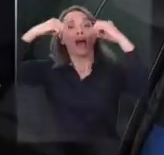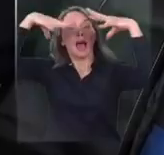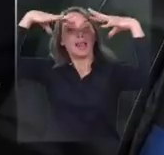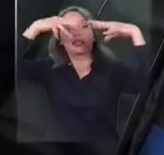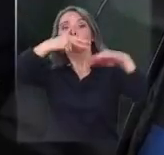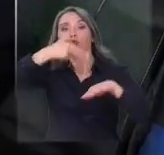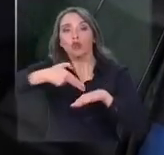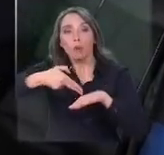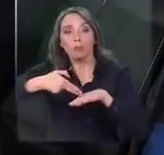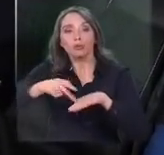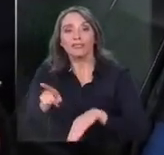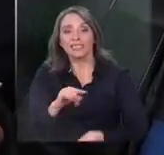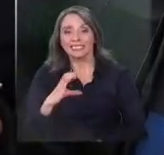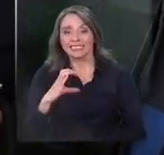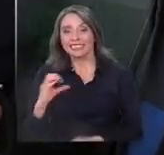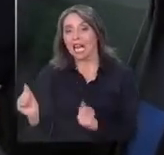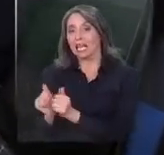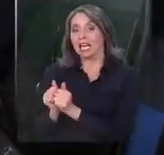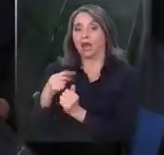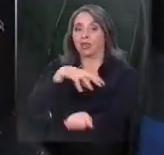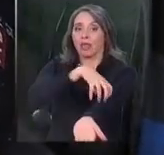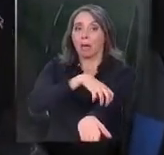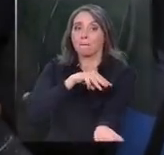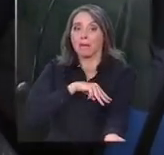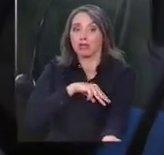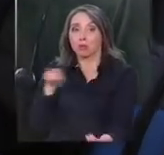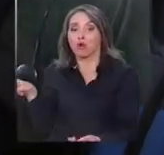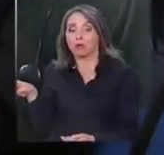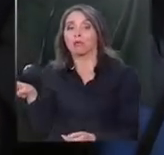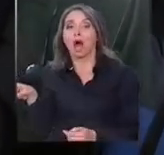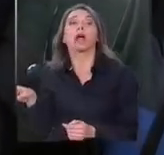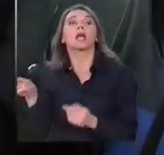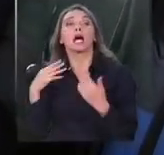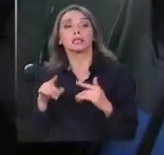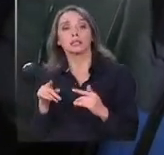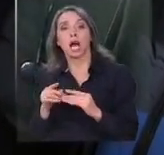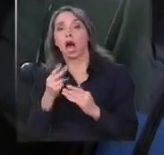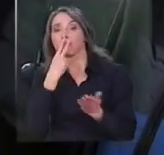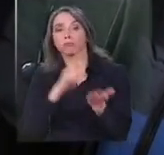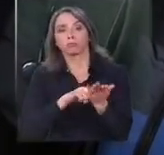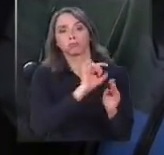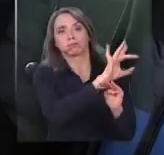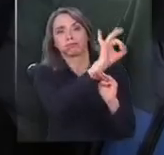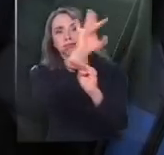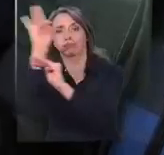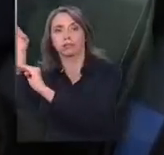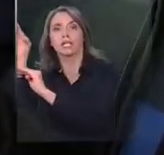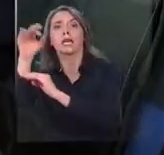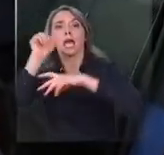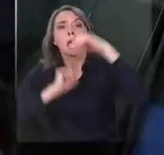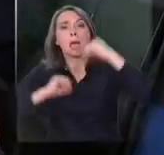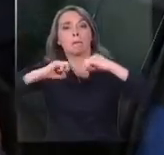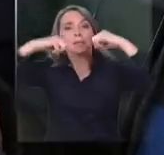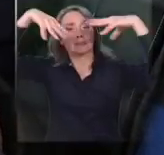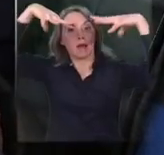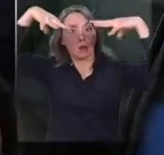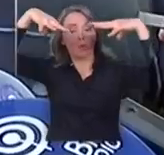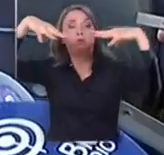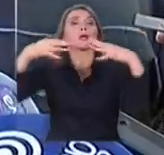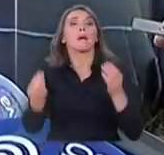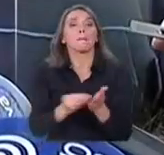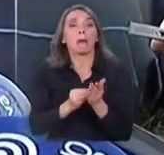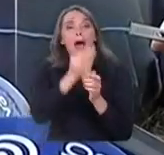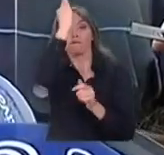Regional, que nos acompaña ahora, tiene oficiadas las eléctricas para solicitar el refuerzo de sus